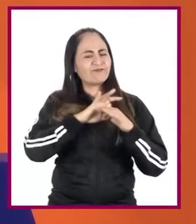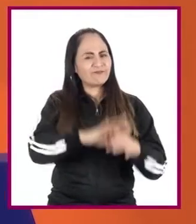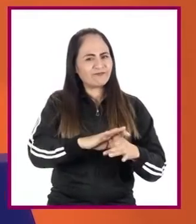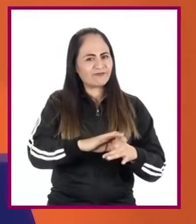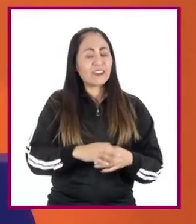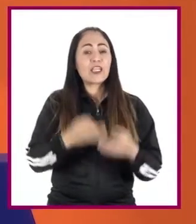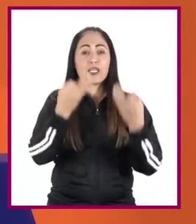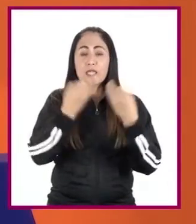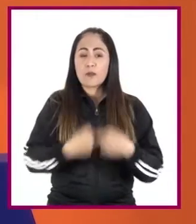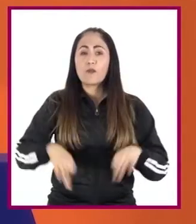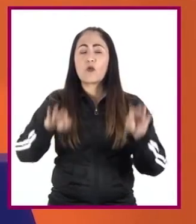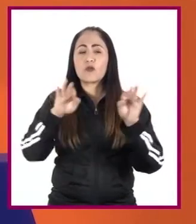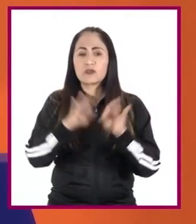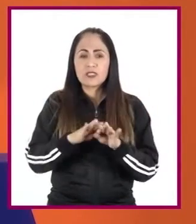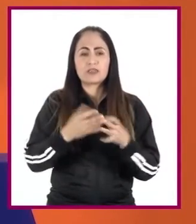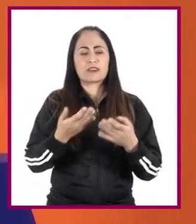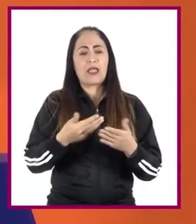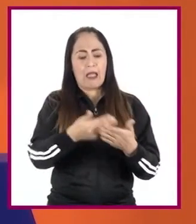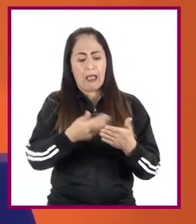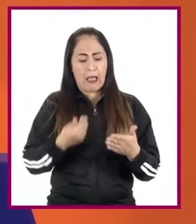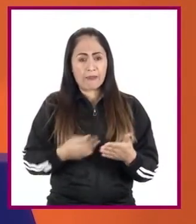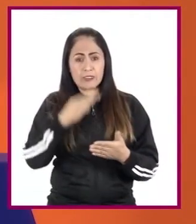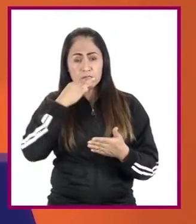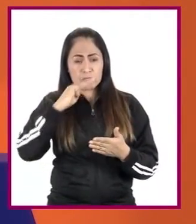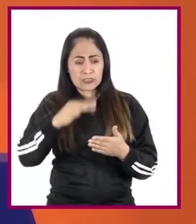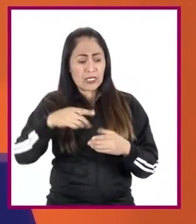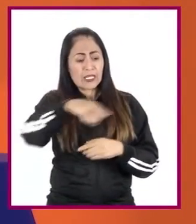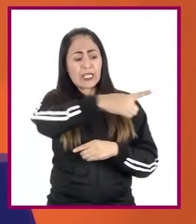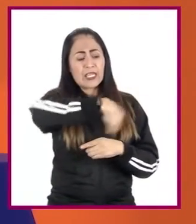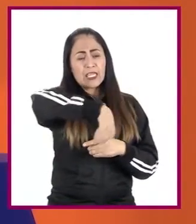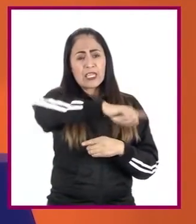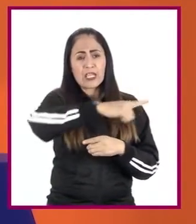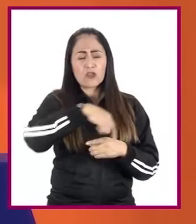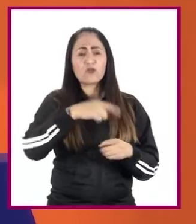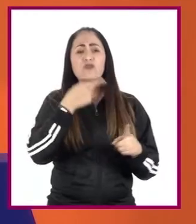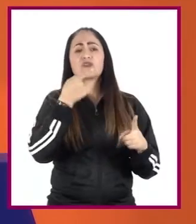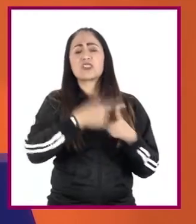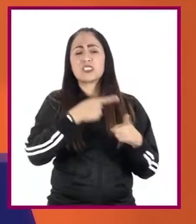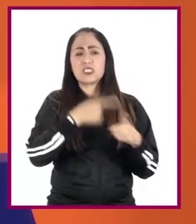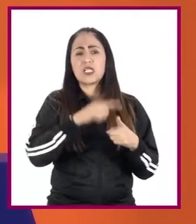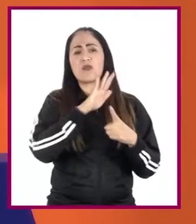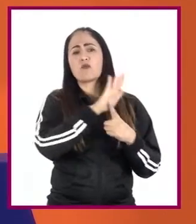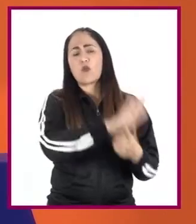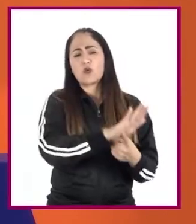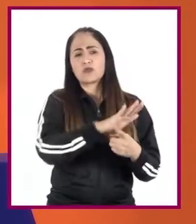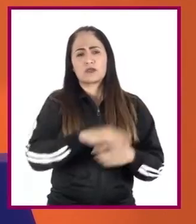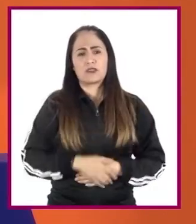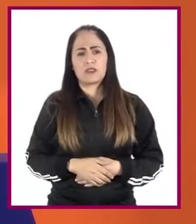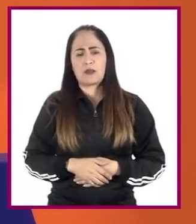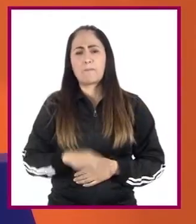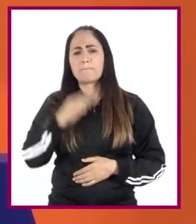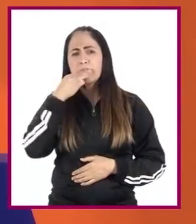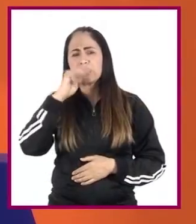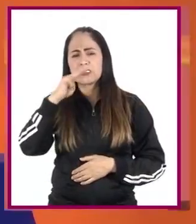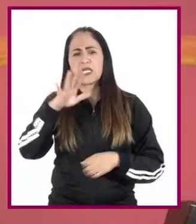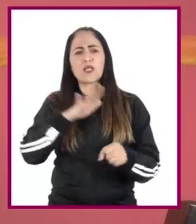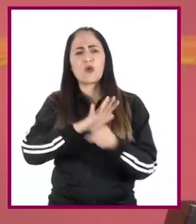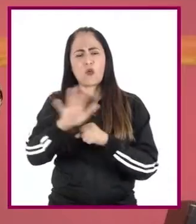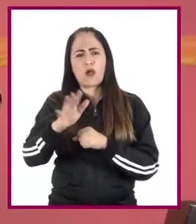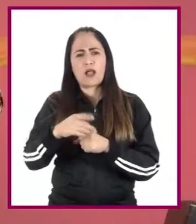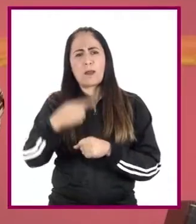importancia pensar a qué segmento de la población se dirige la campaña, cuál es el mensaje y qué se quiere